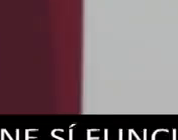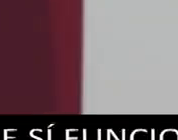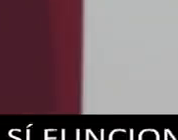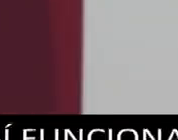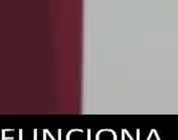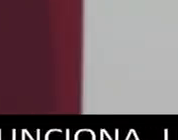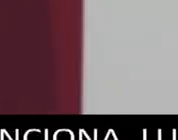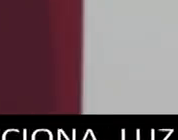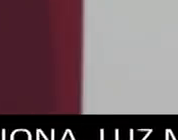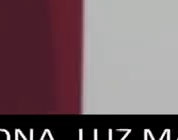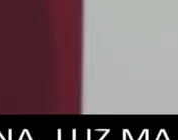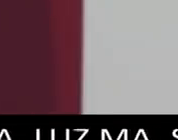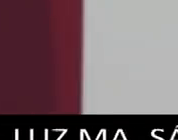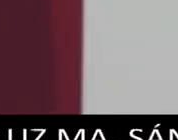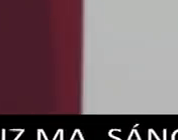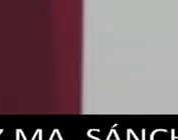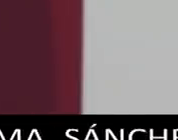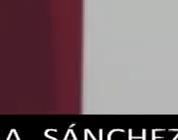La moción